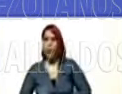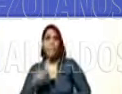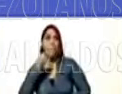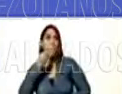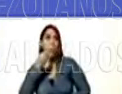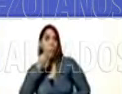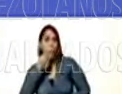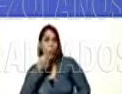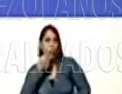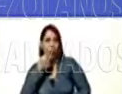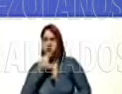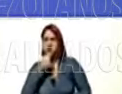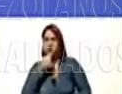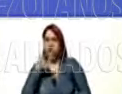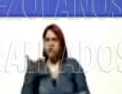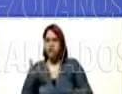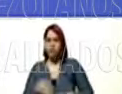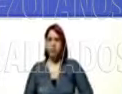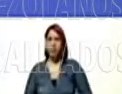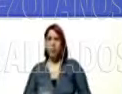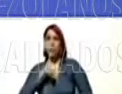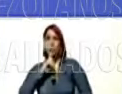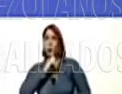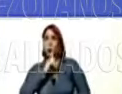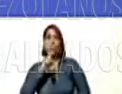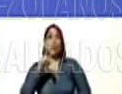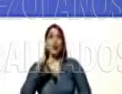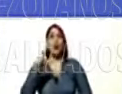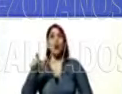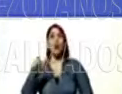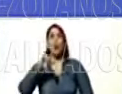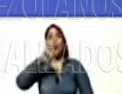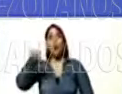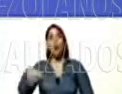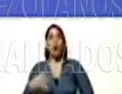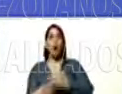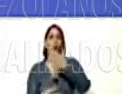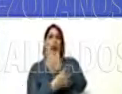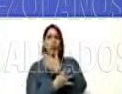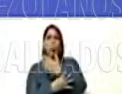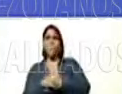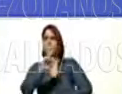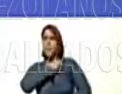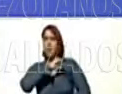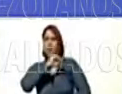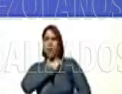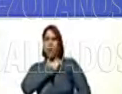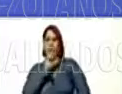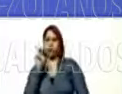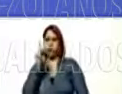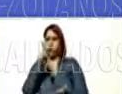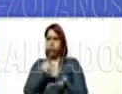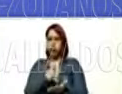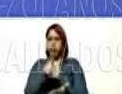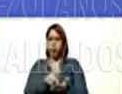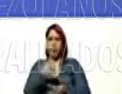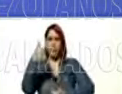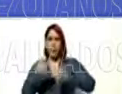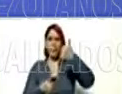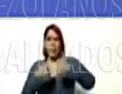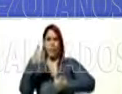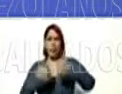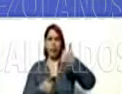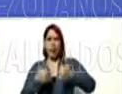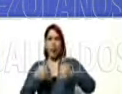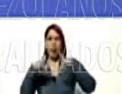Bobolongo es Bobolongo, así lo llamen Guaidó. El Guaidó tuvo miedo de lanzarse a La Guaira porque es un